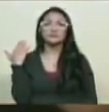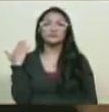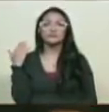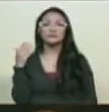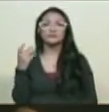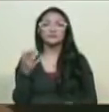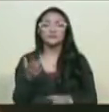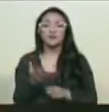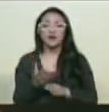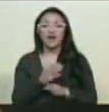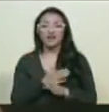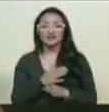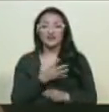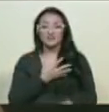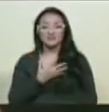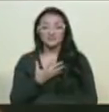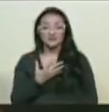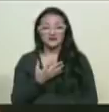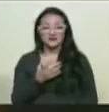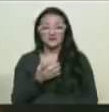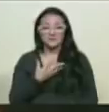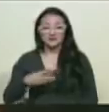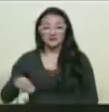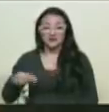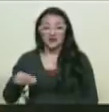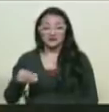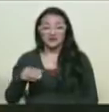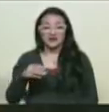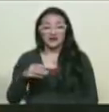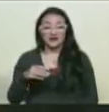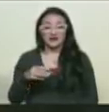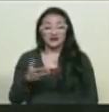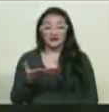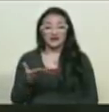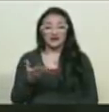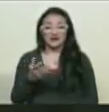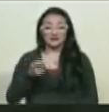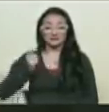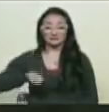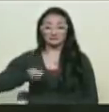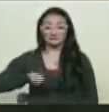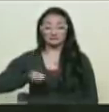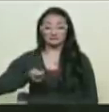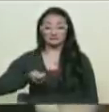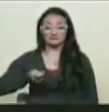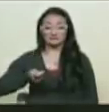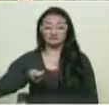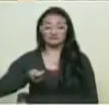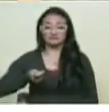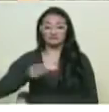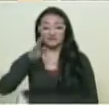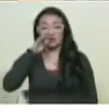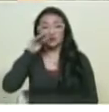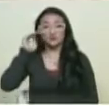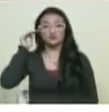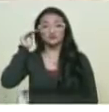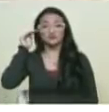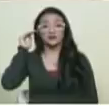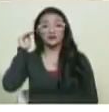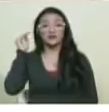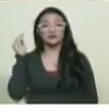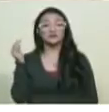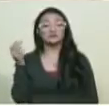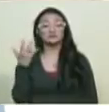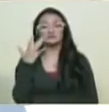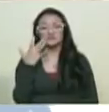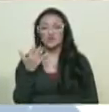titular boicoteó la elección de la Asamblea Nacional Constituyente. Sí pudimos observar, lamentablemente,